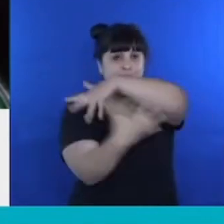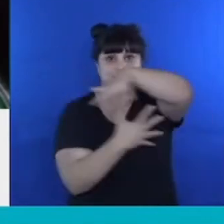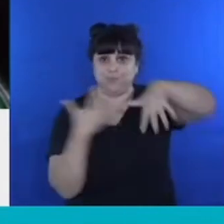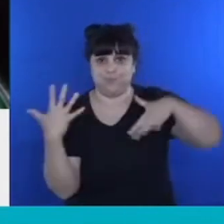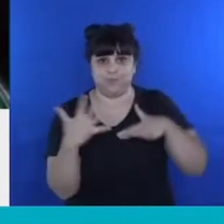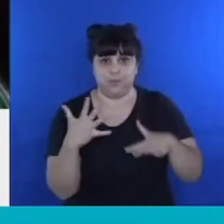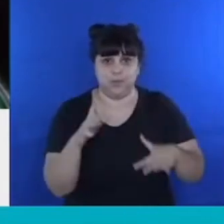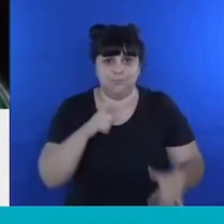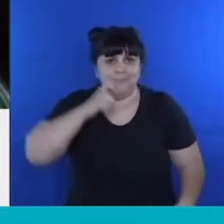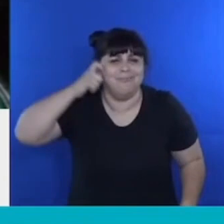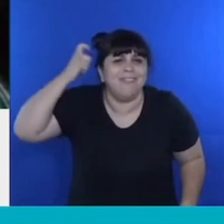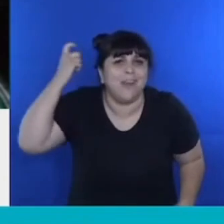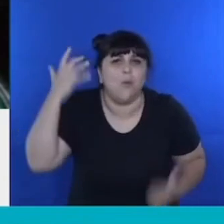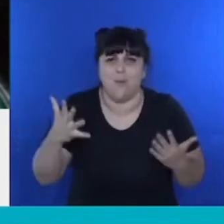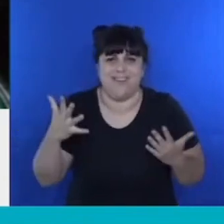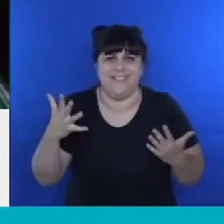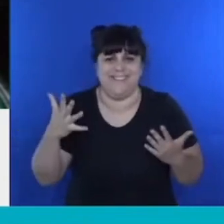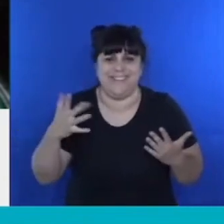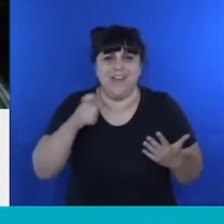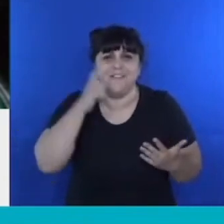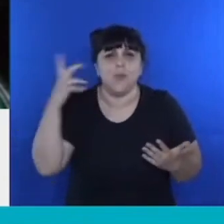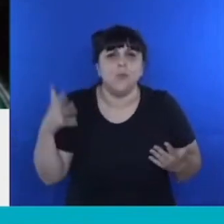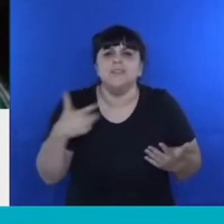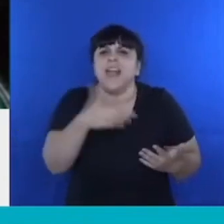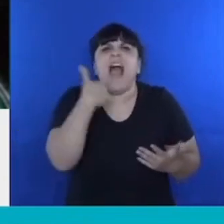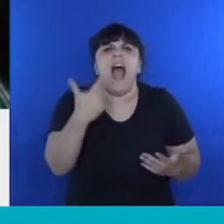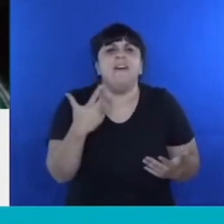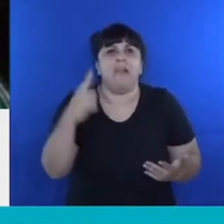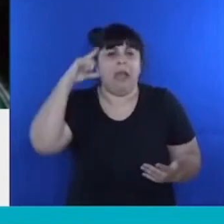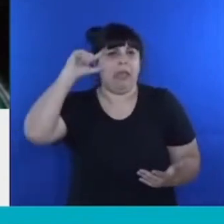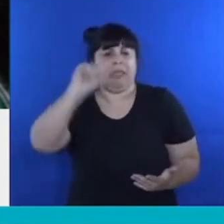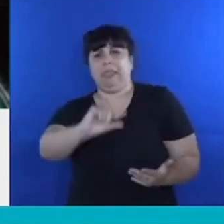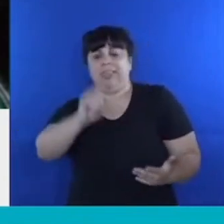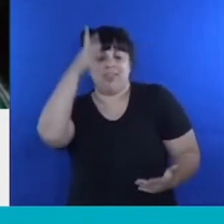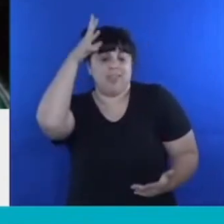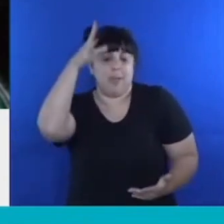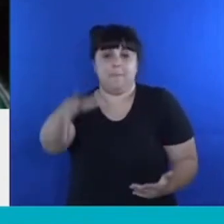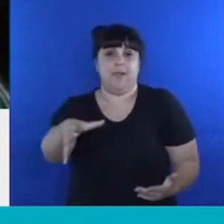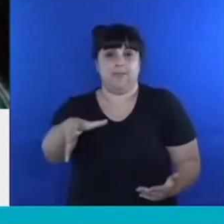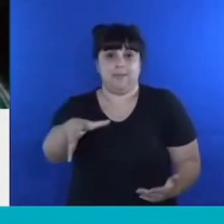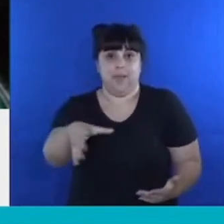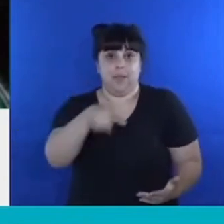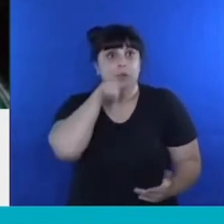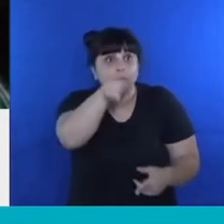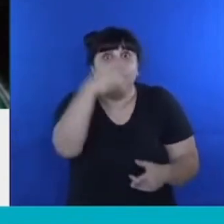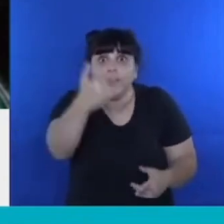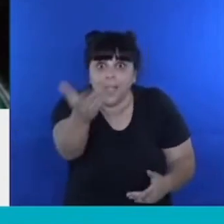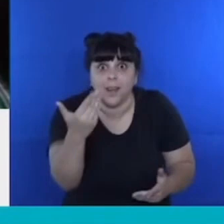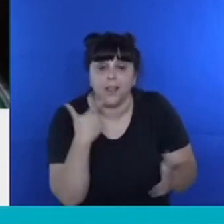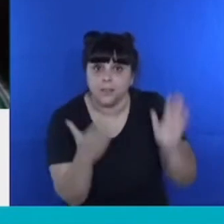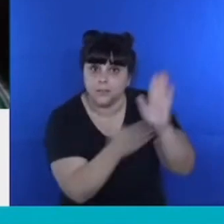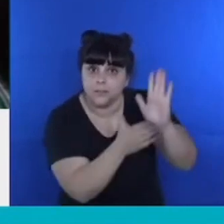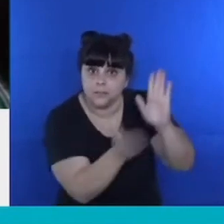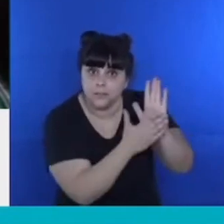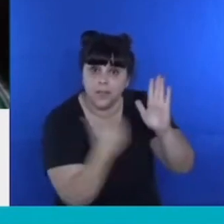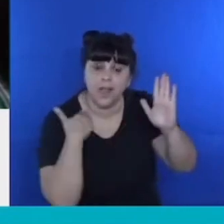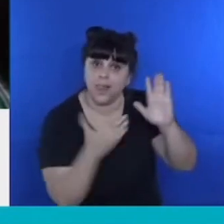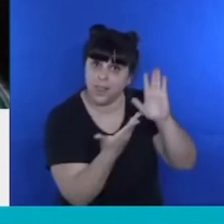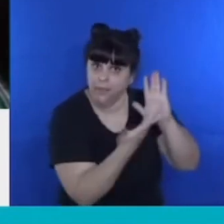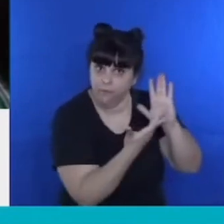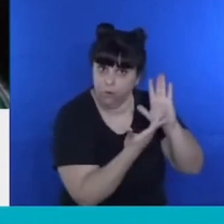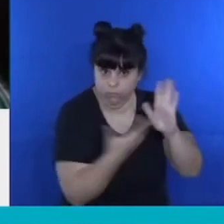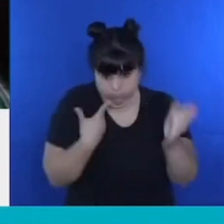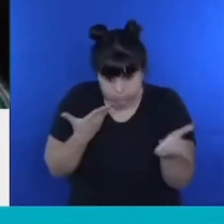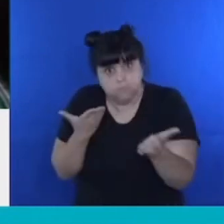una vergüenza total, que habla de una ignorancia absoluta. Ya que tiene en sus manos el manifiesto comunista, le